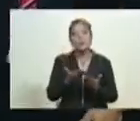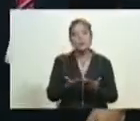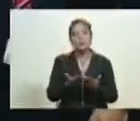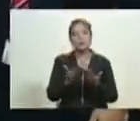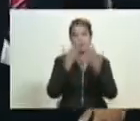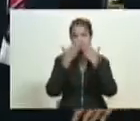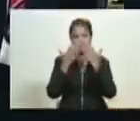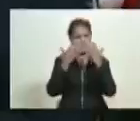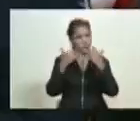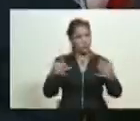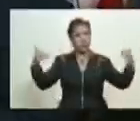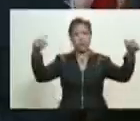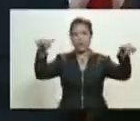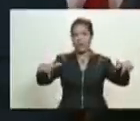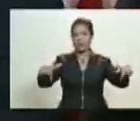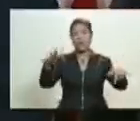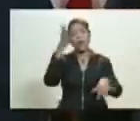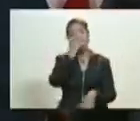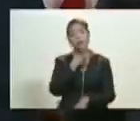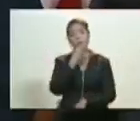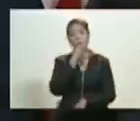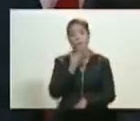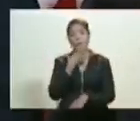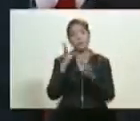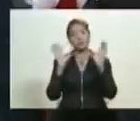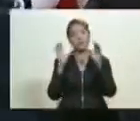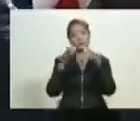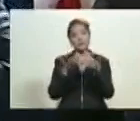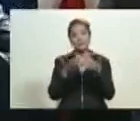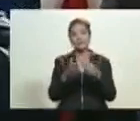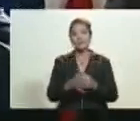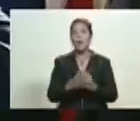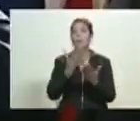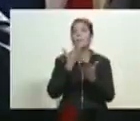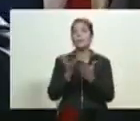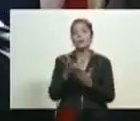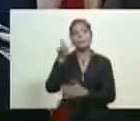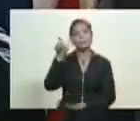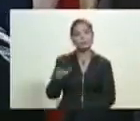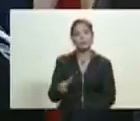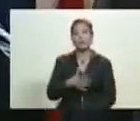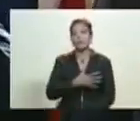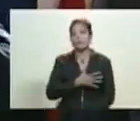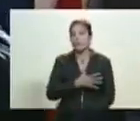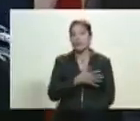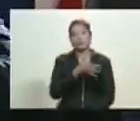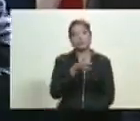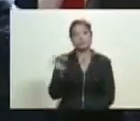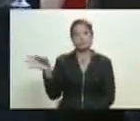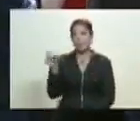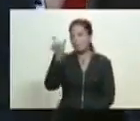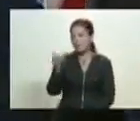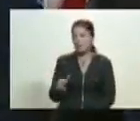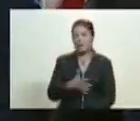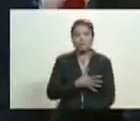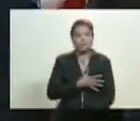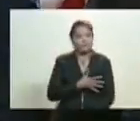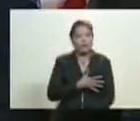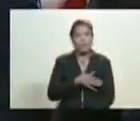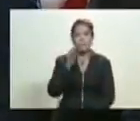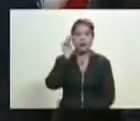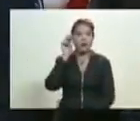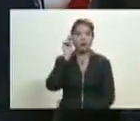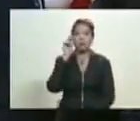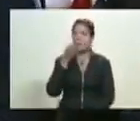ante esta hermosa plenaria a un compañero extraordinario, un ser humano extraordinario, un